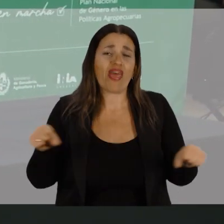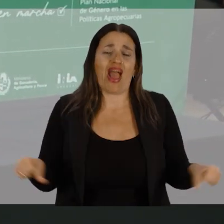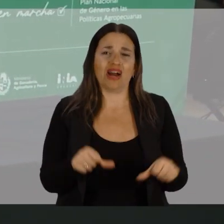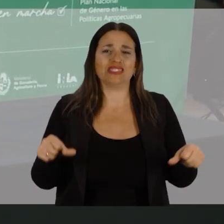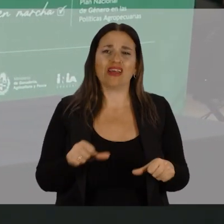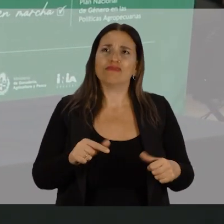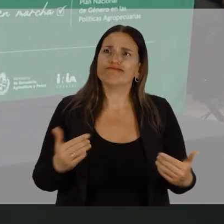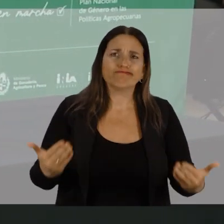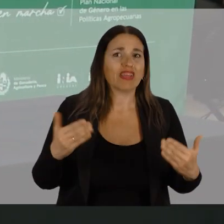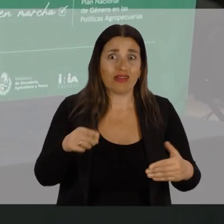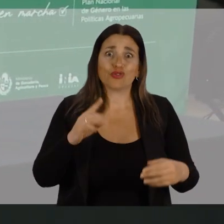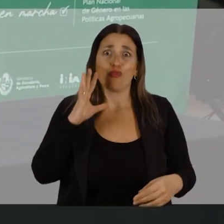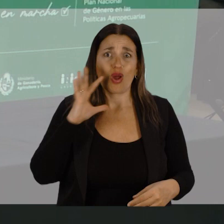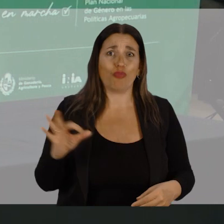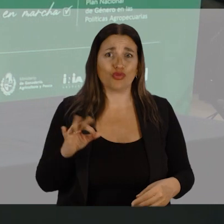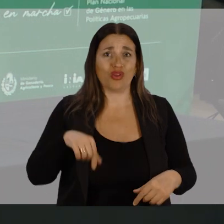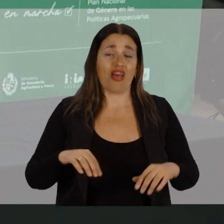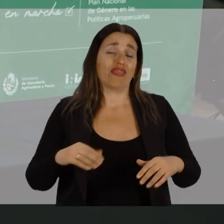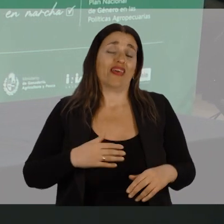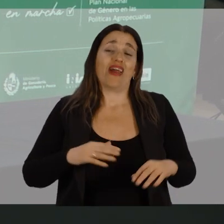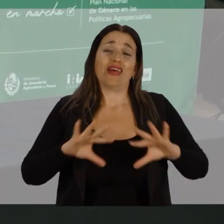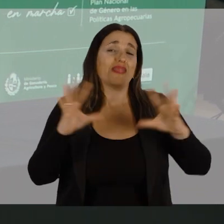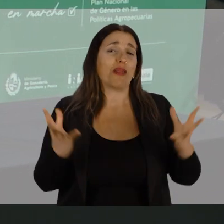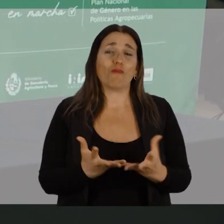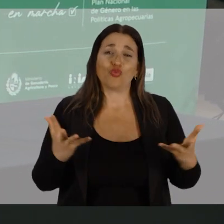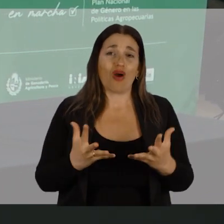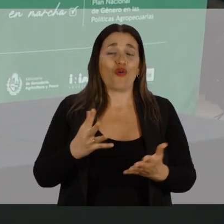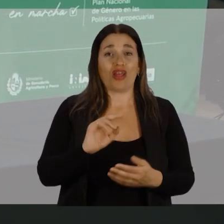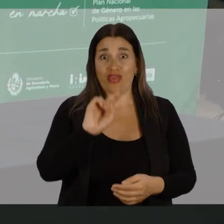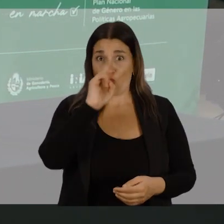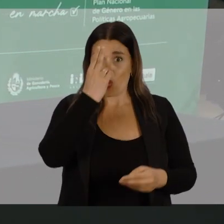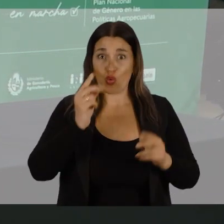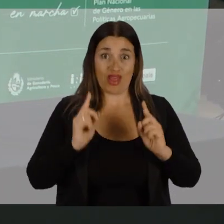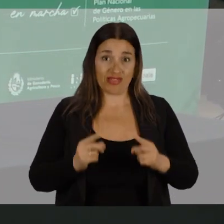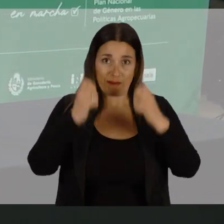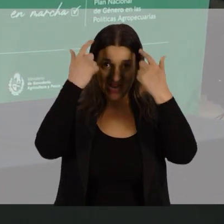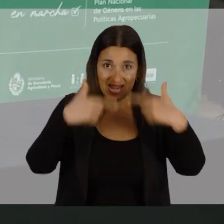manera remota o como pueda. Es la gran oportunidad que tiene la humanidad, que